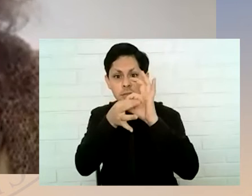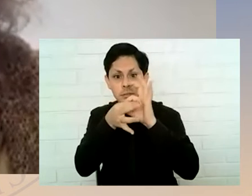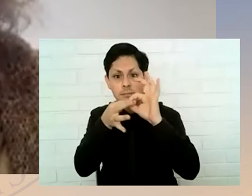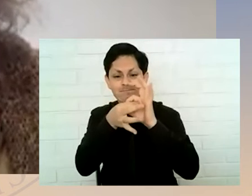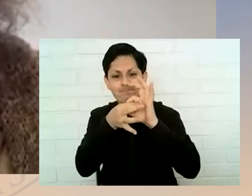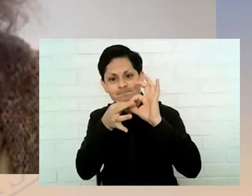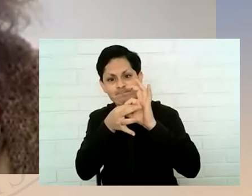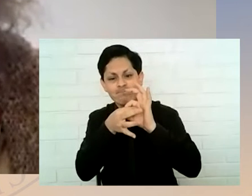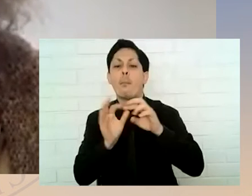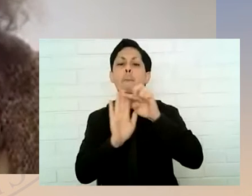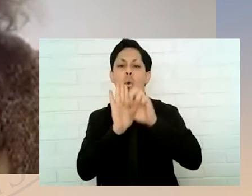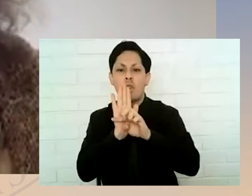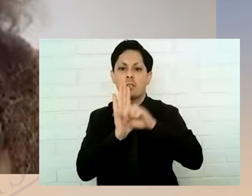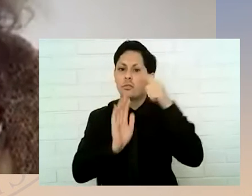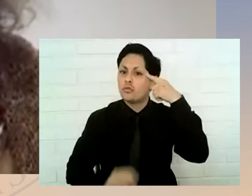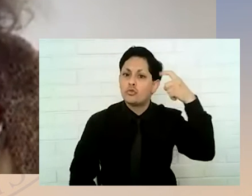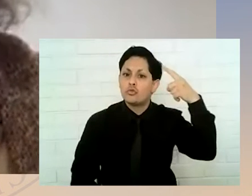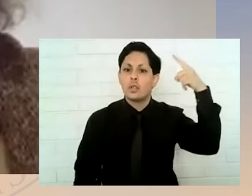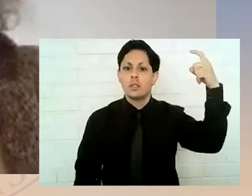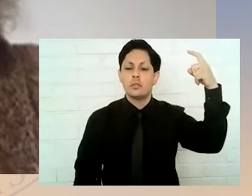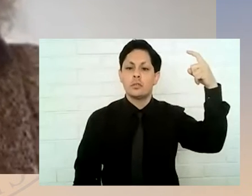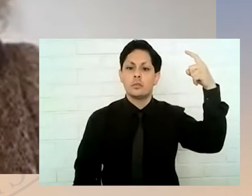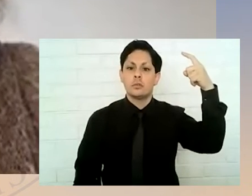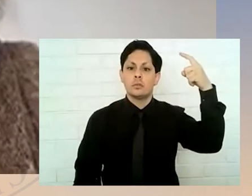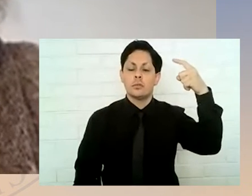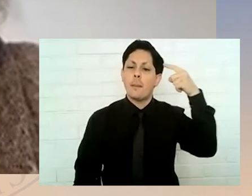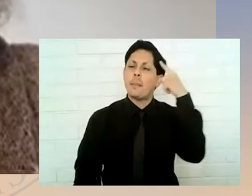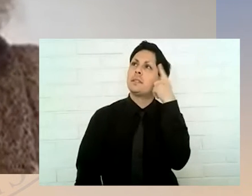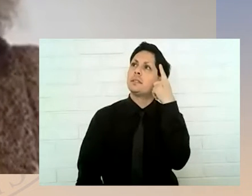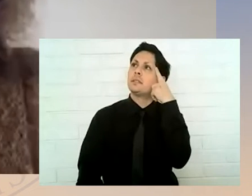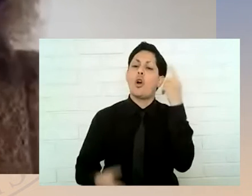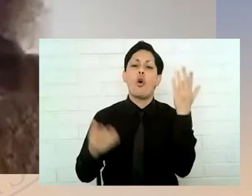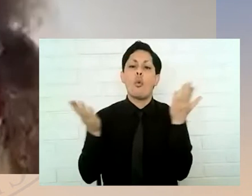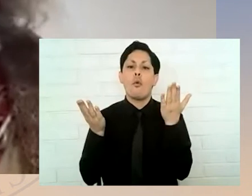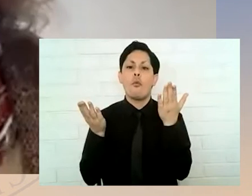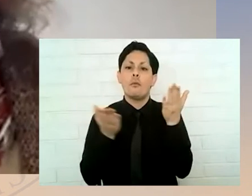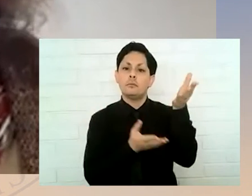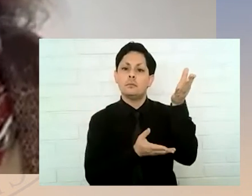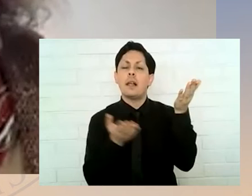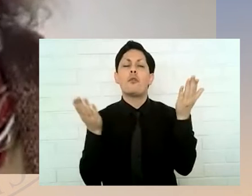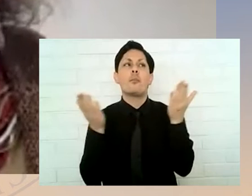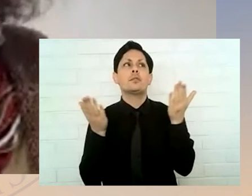ideas, proyectos, sueños, y sobre todo pensando en la formación